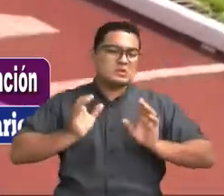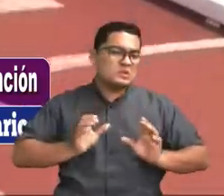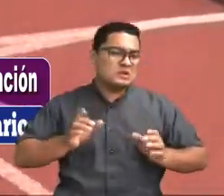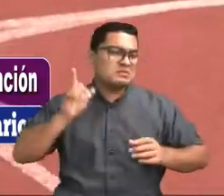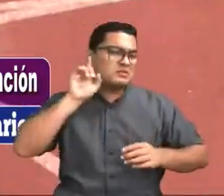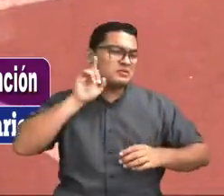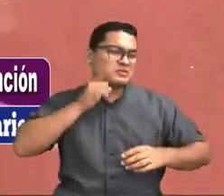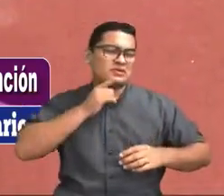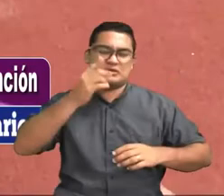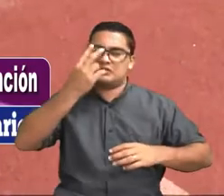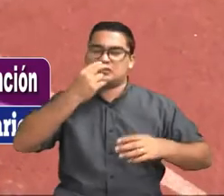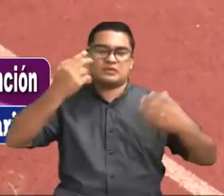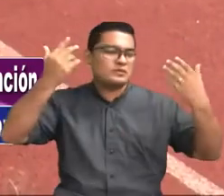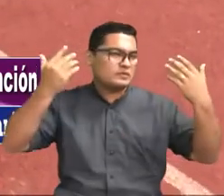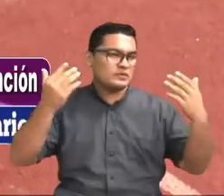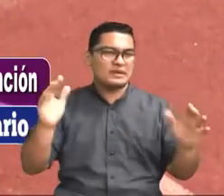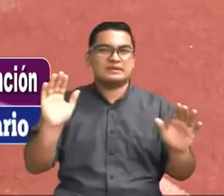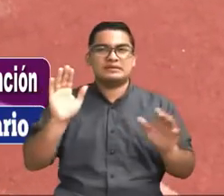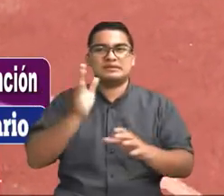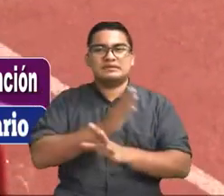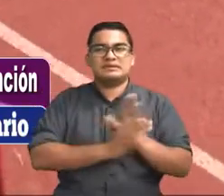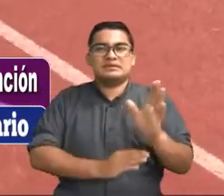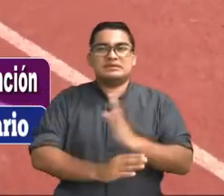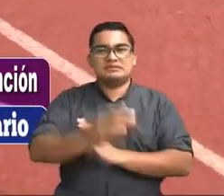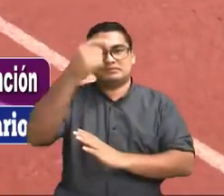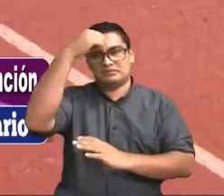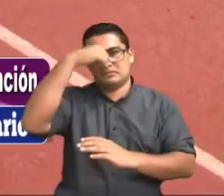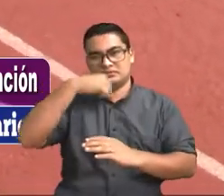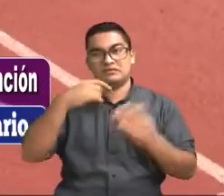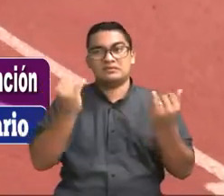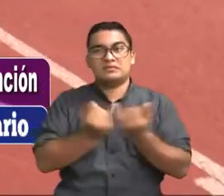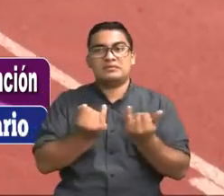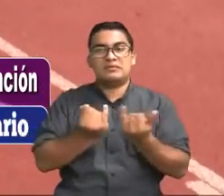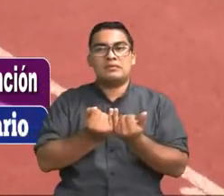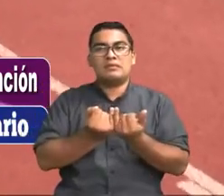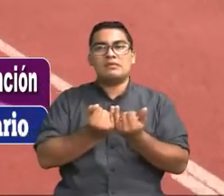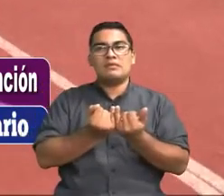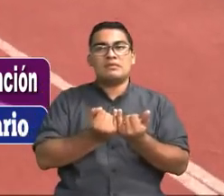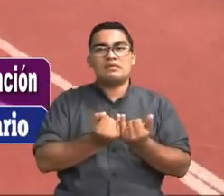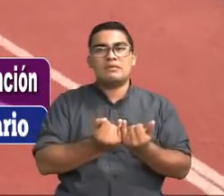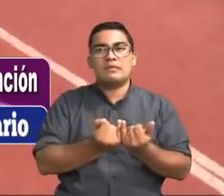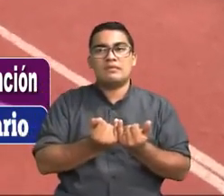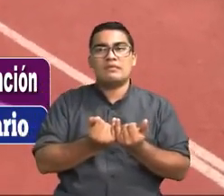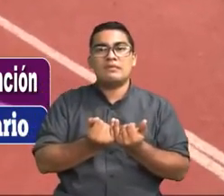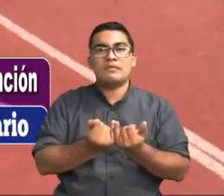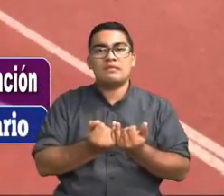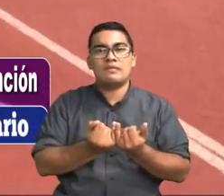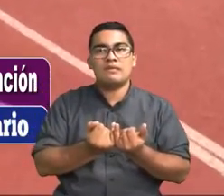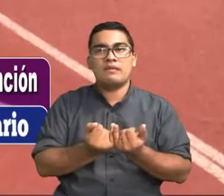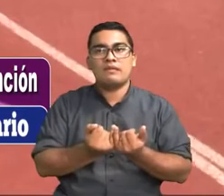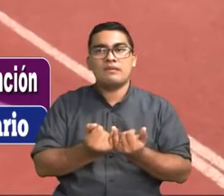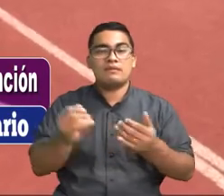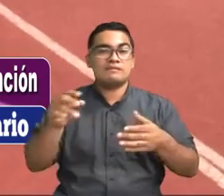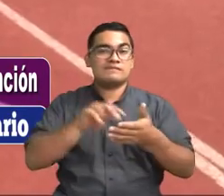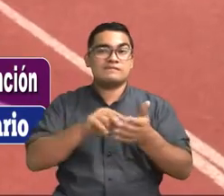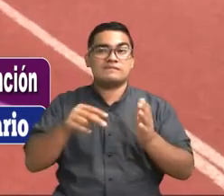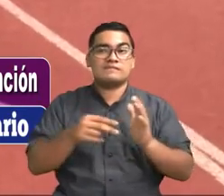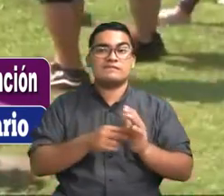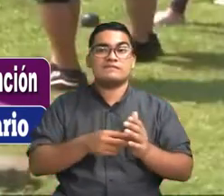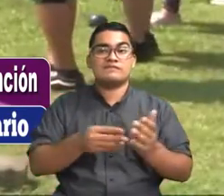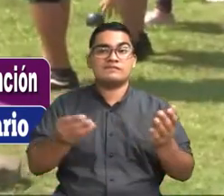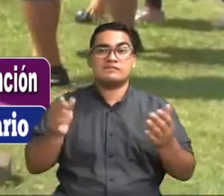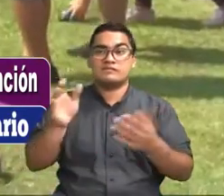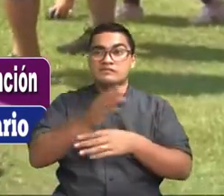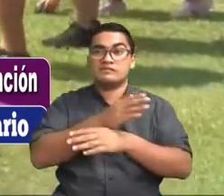motoras, con autismo, etcétera, etcétera, y que son parte de todos estos